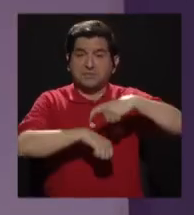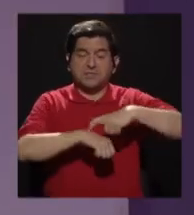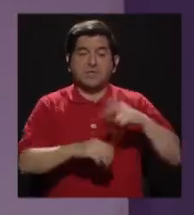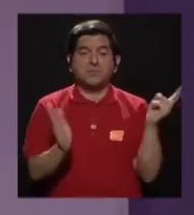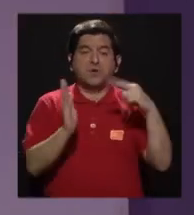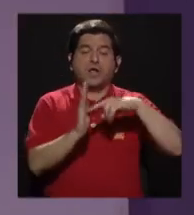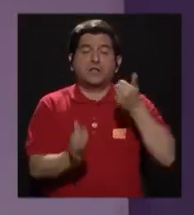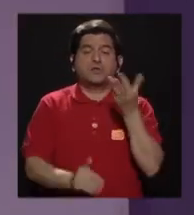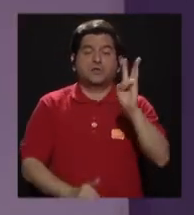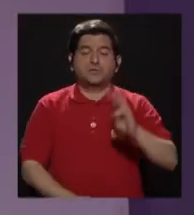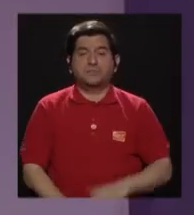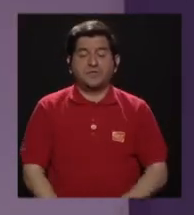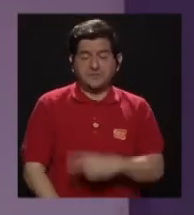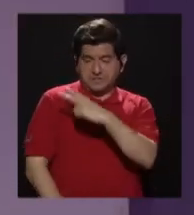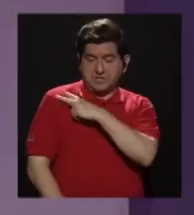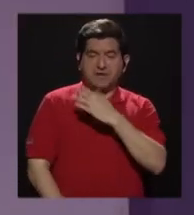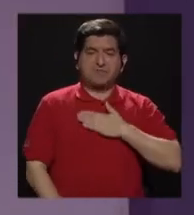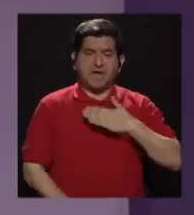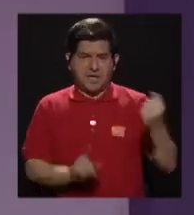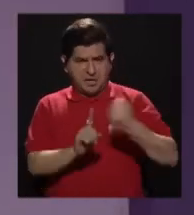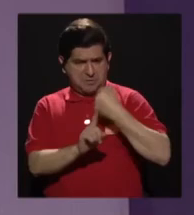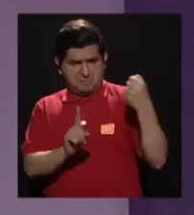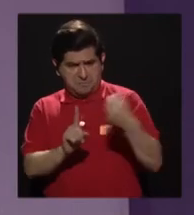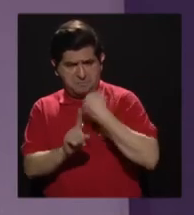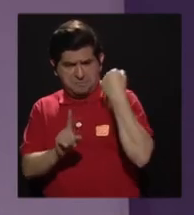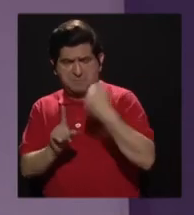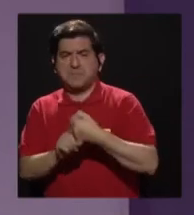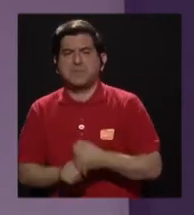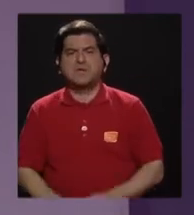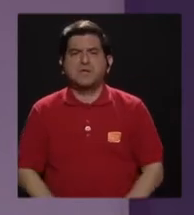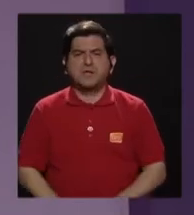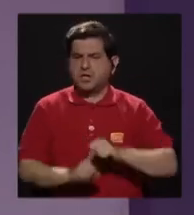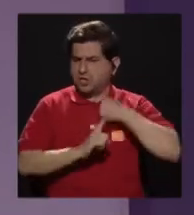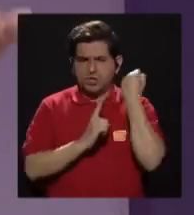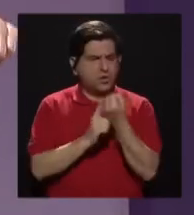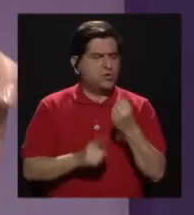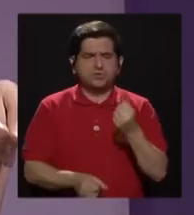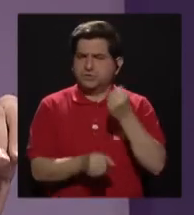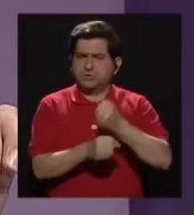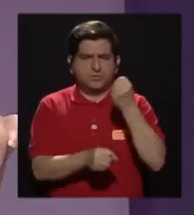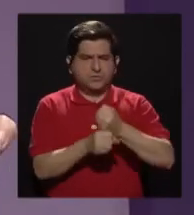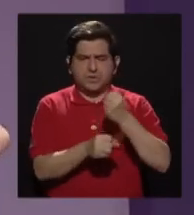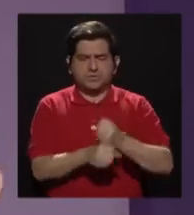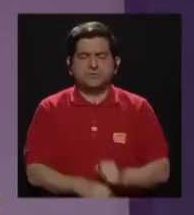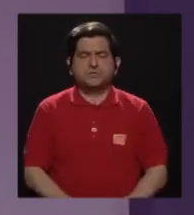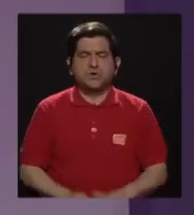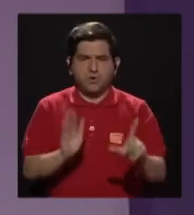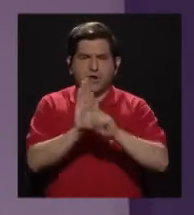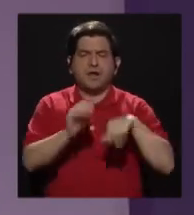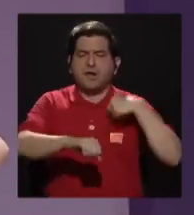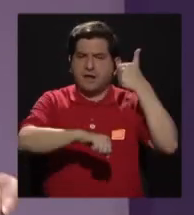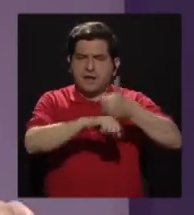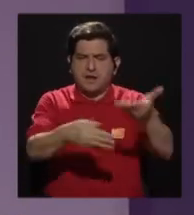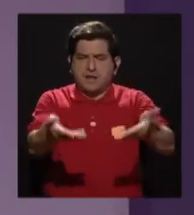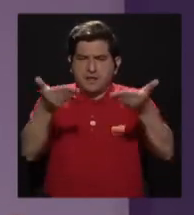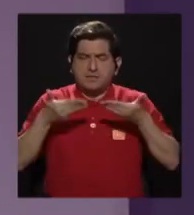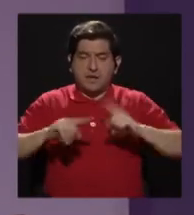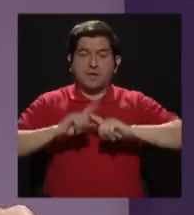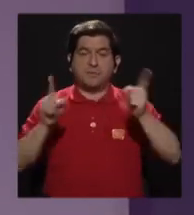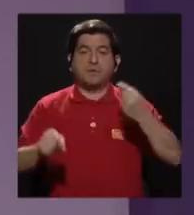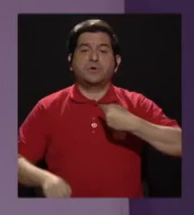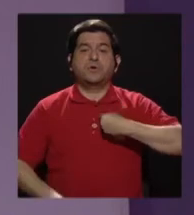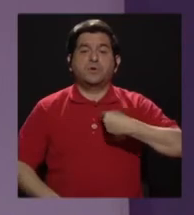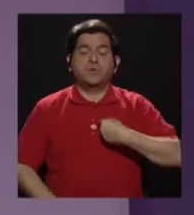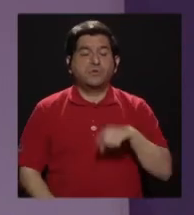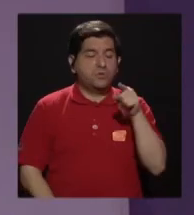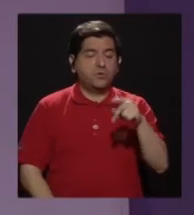porque aunque la patrona me maltrate, no me dé las condiciones laborales que están por ley, entonces yo tengo que estar con